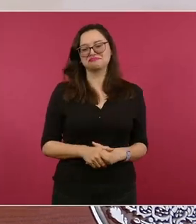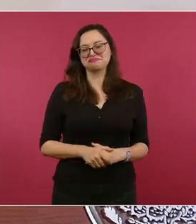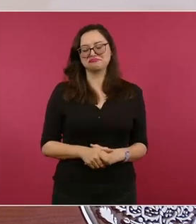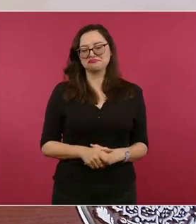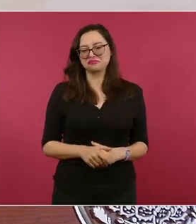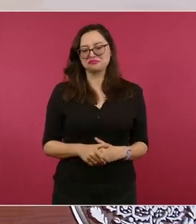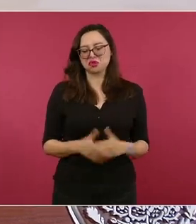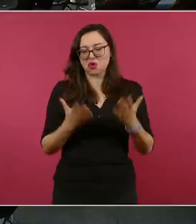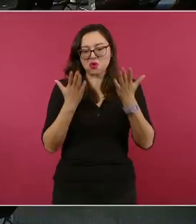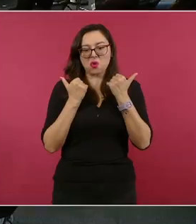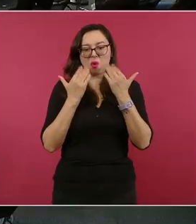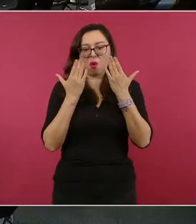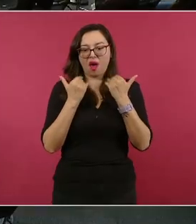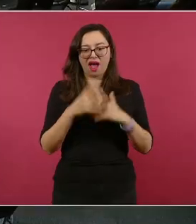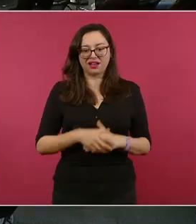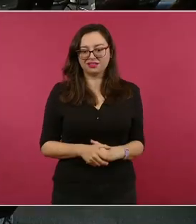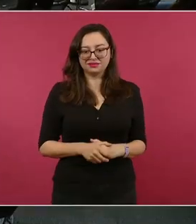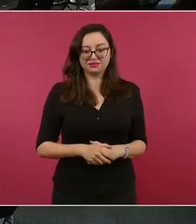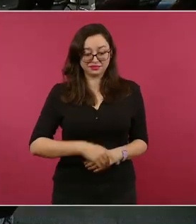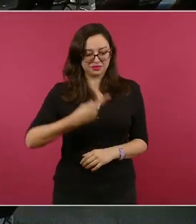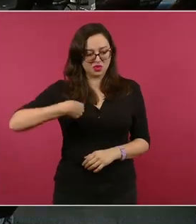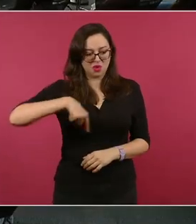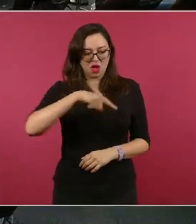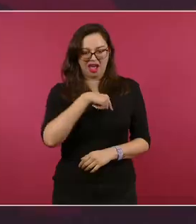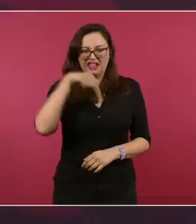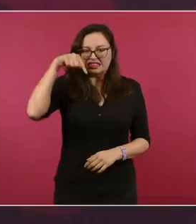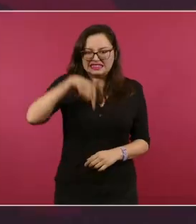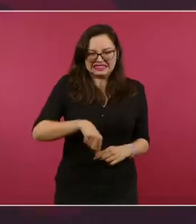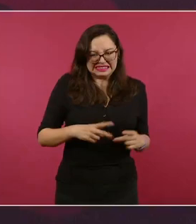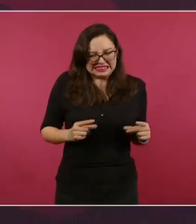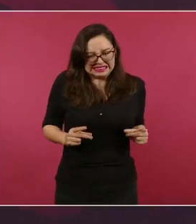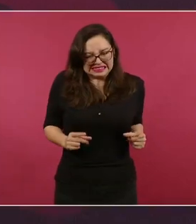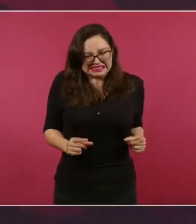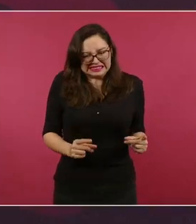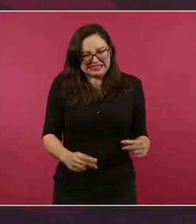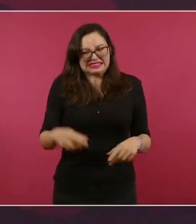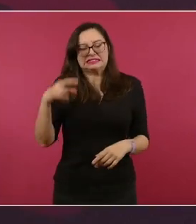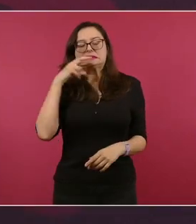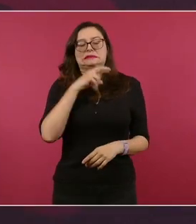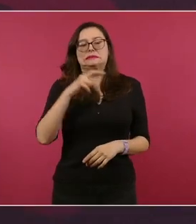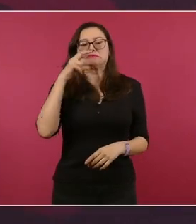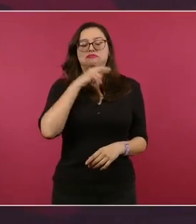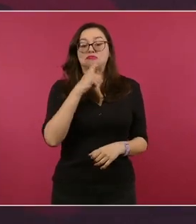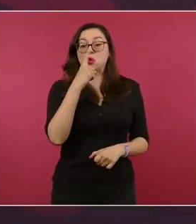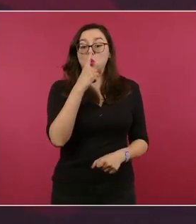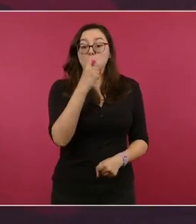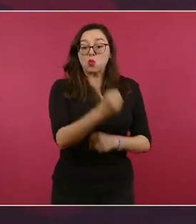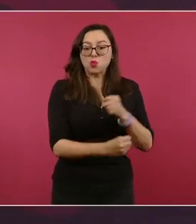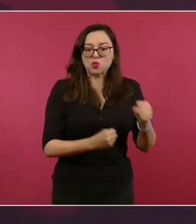Un acueducto de 100 kilómetros